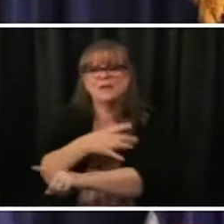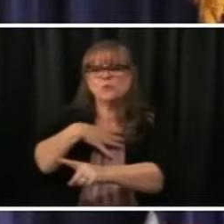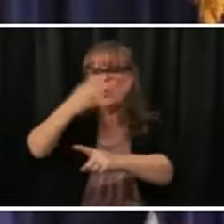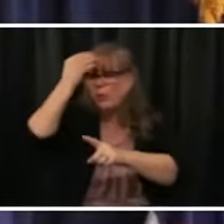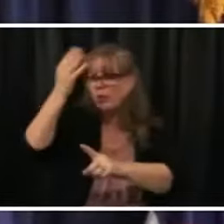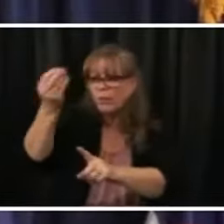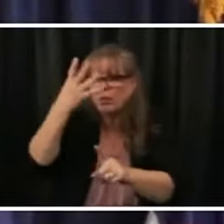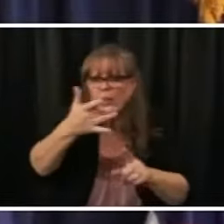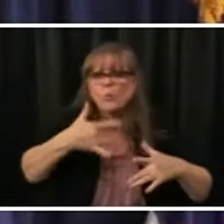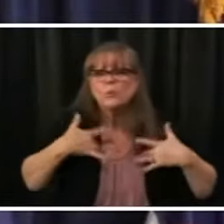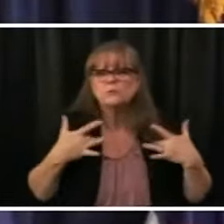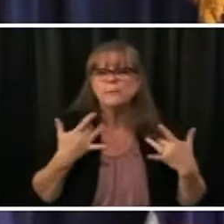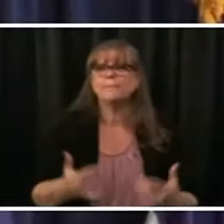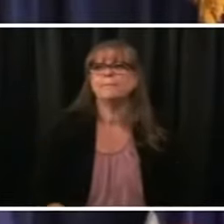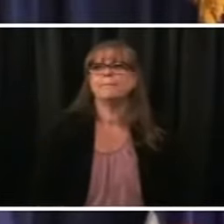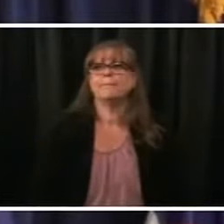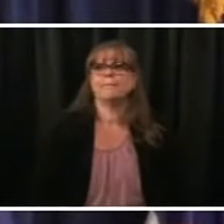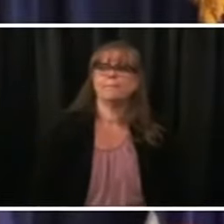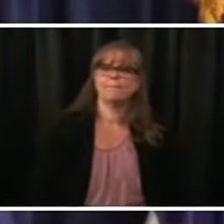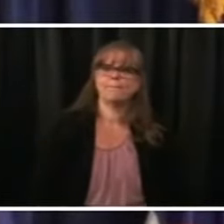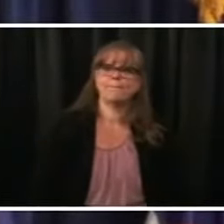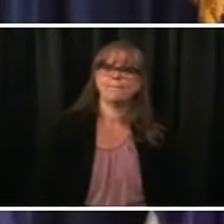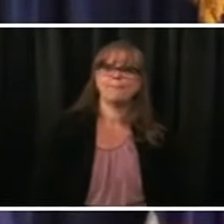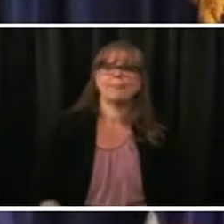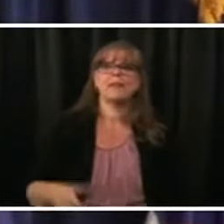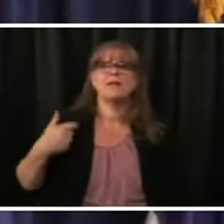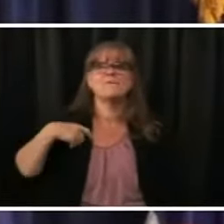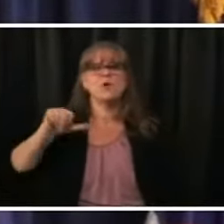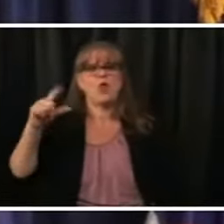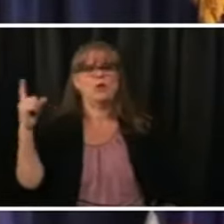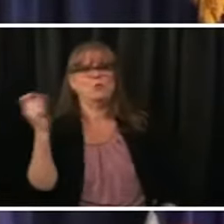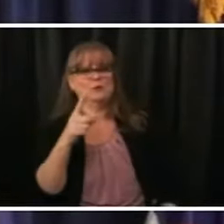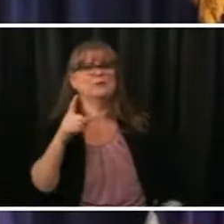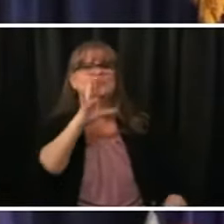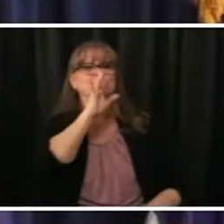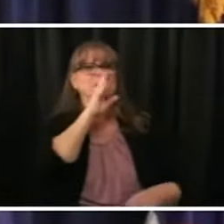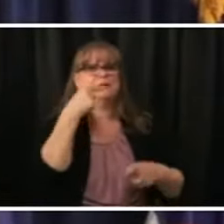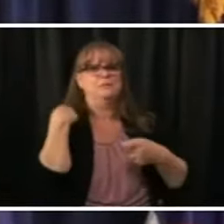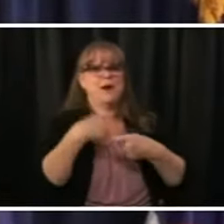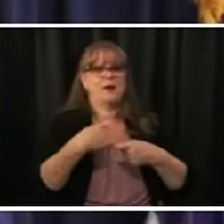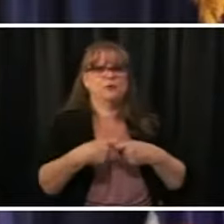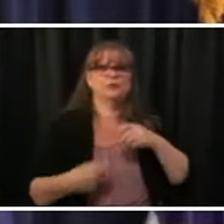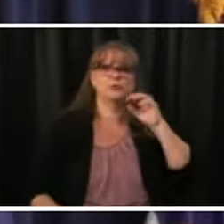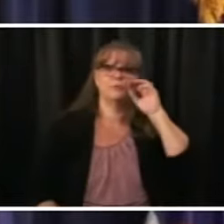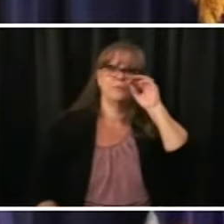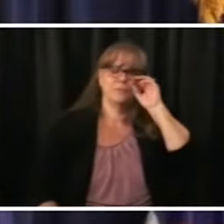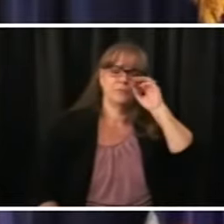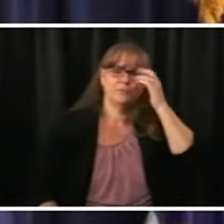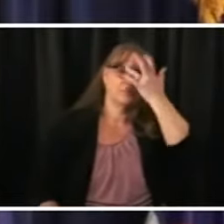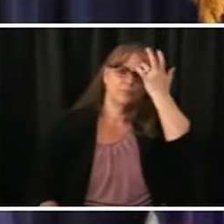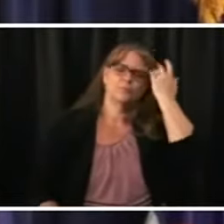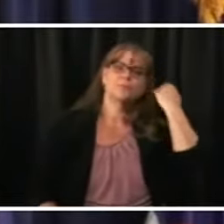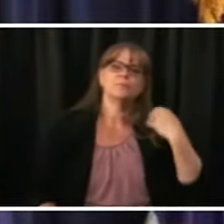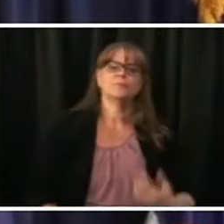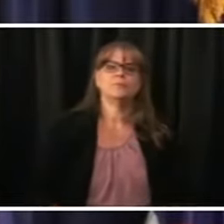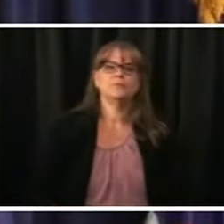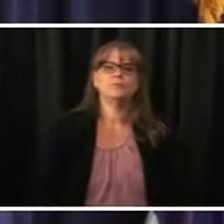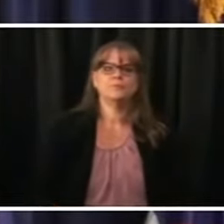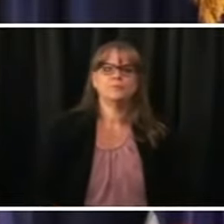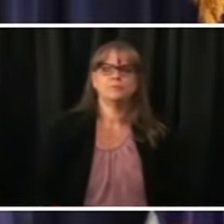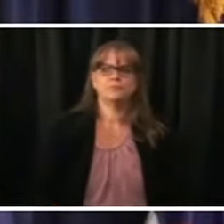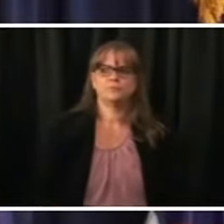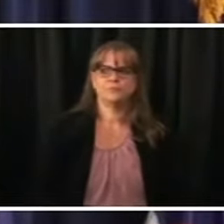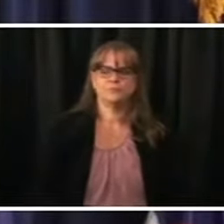Hello, Governor. Jesús Carrasquel from Noticias Univisión, Colorado. Gobernador, ya inició la vacunación para los maestros, pero